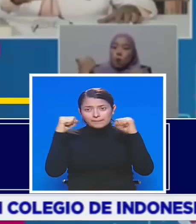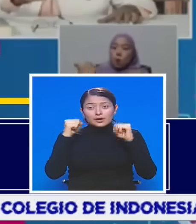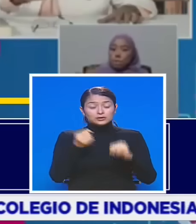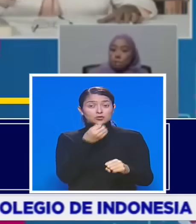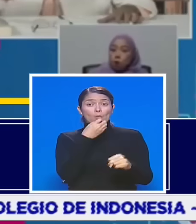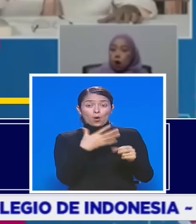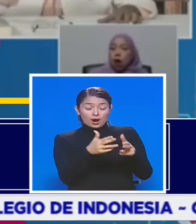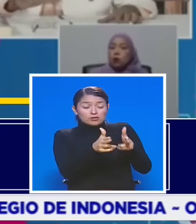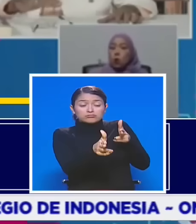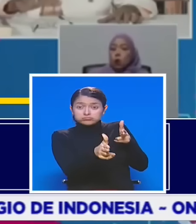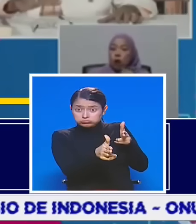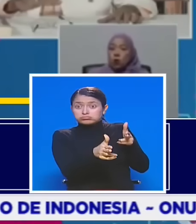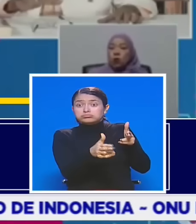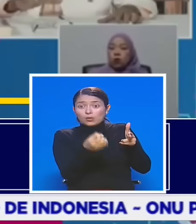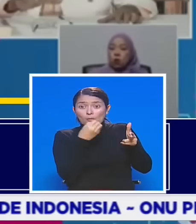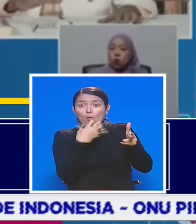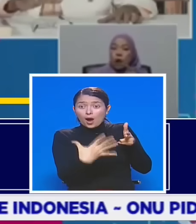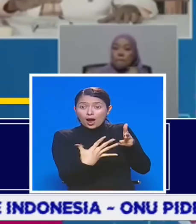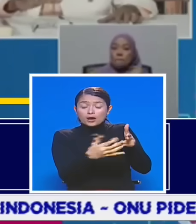buenos, son